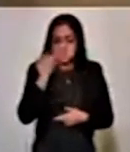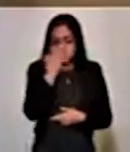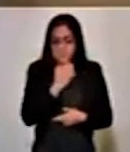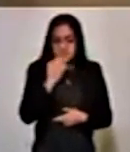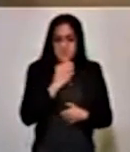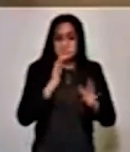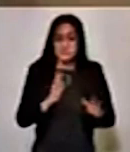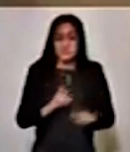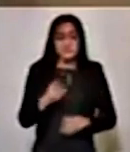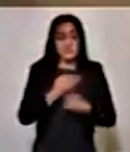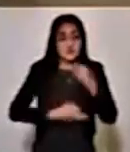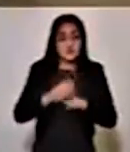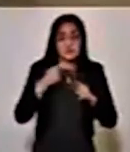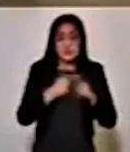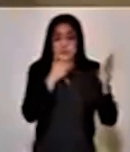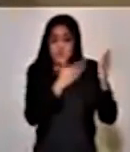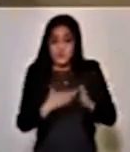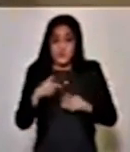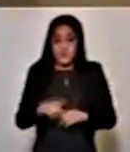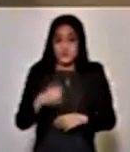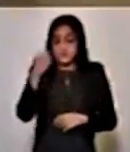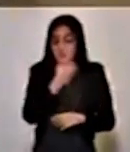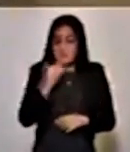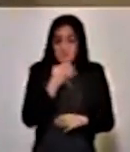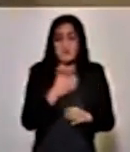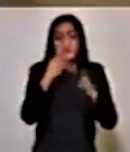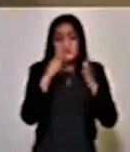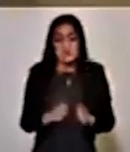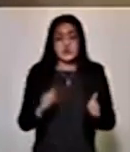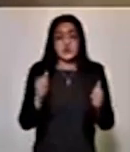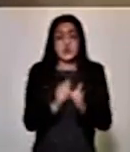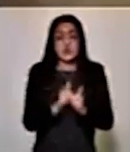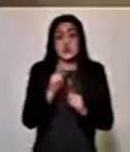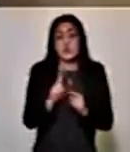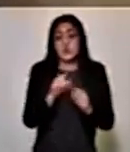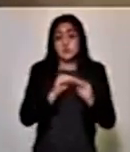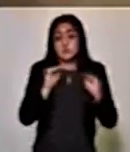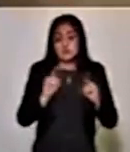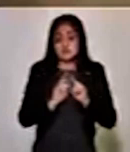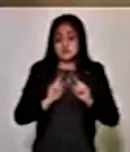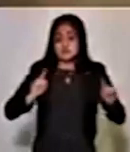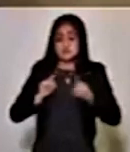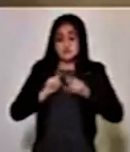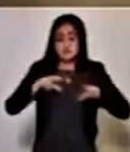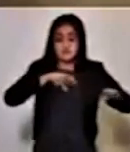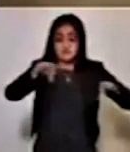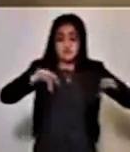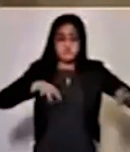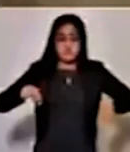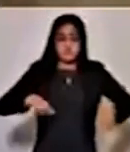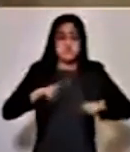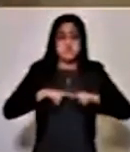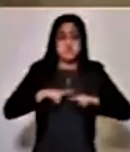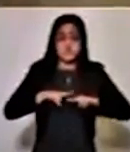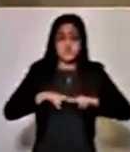tal suerte que todos los que lleguen a clases van a estar con al menos 1.5 metros de distancia unos a otros.